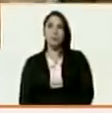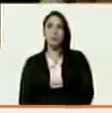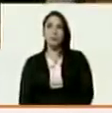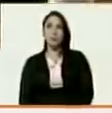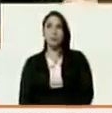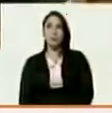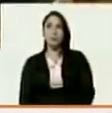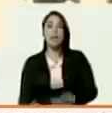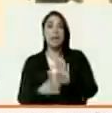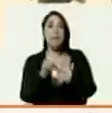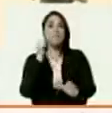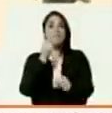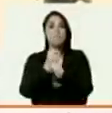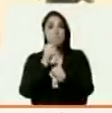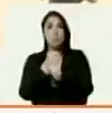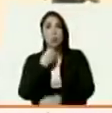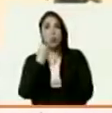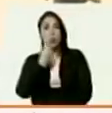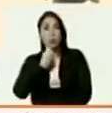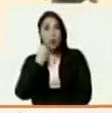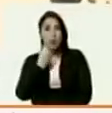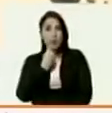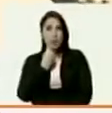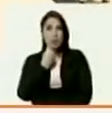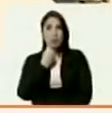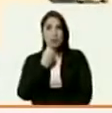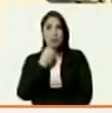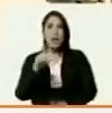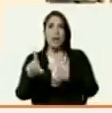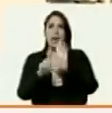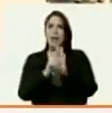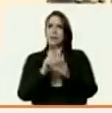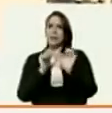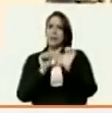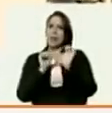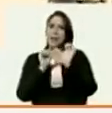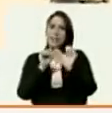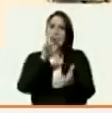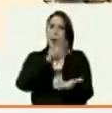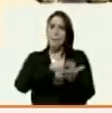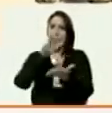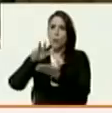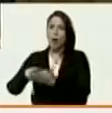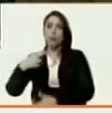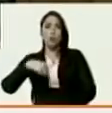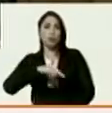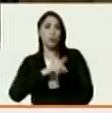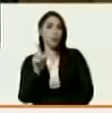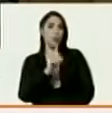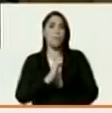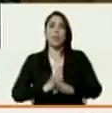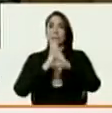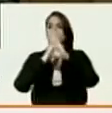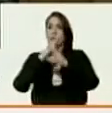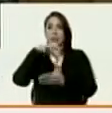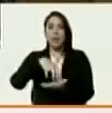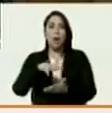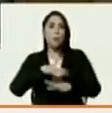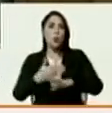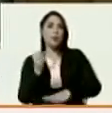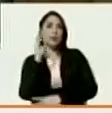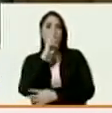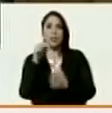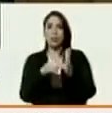la ley chamba juvenil, que tenemos que leyes que vamos a seguir aprobando, porque no vamos a paralizar el Estado porque la Asamblea Nacional